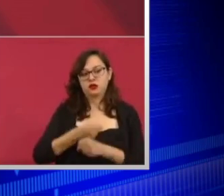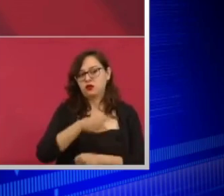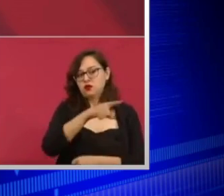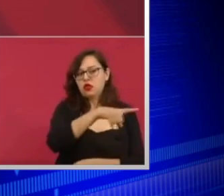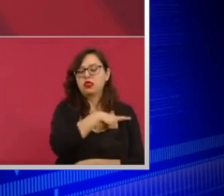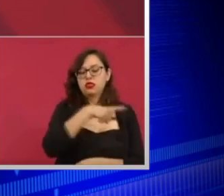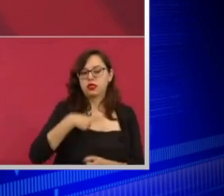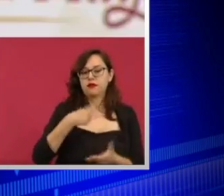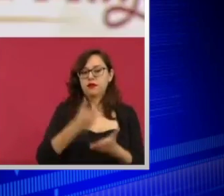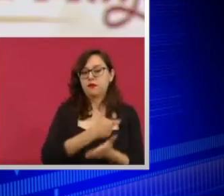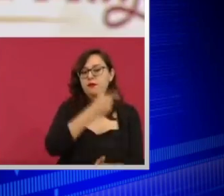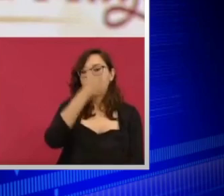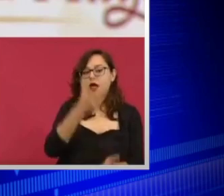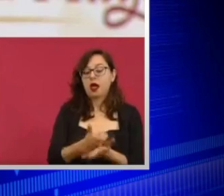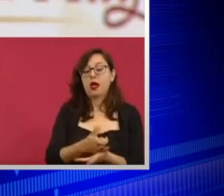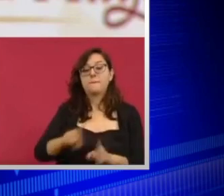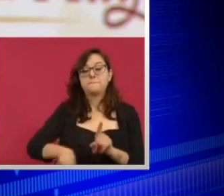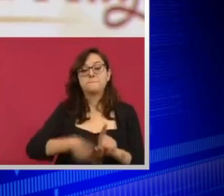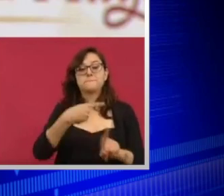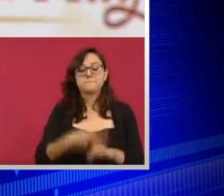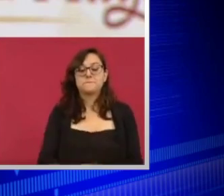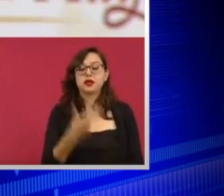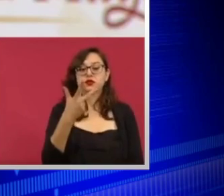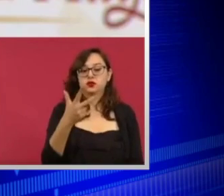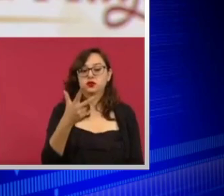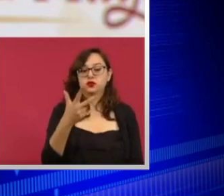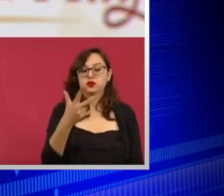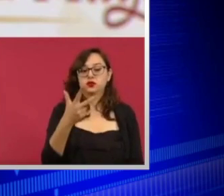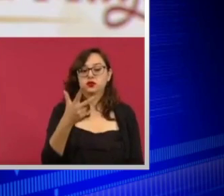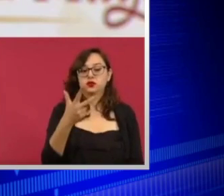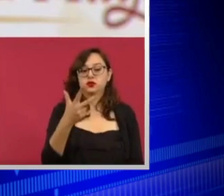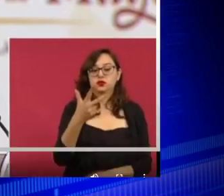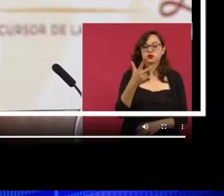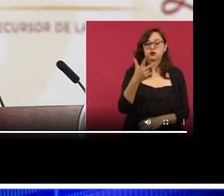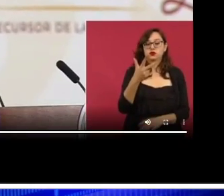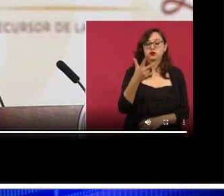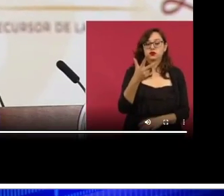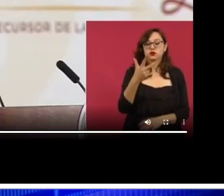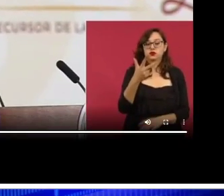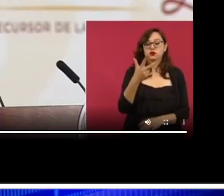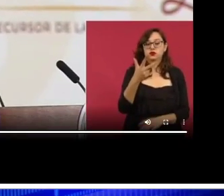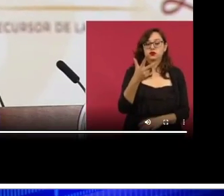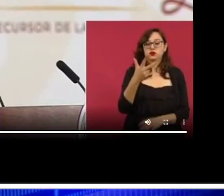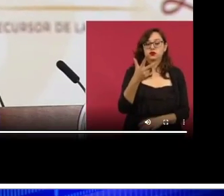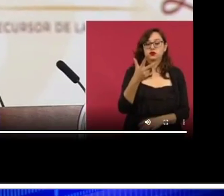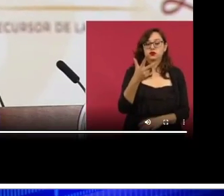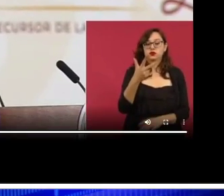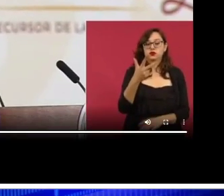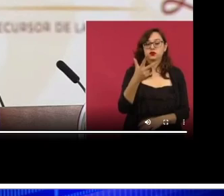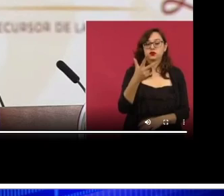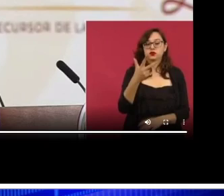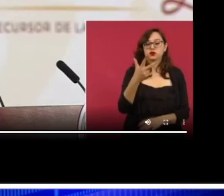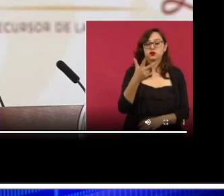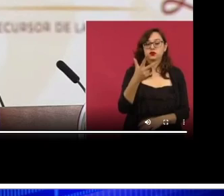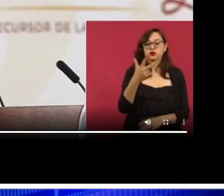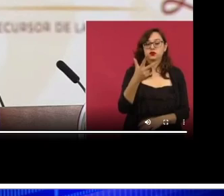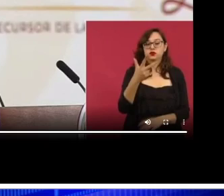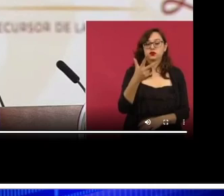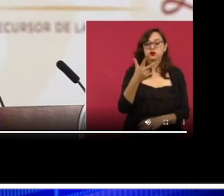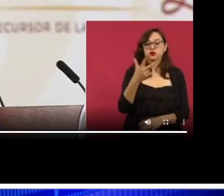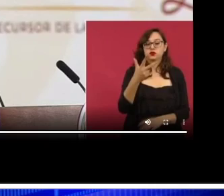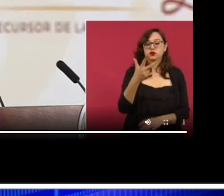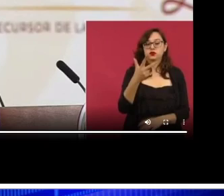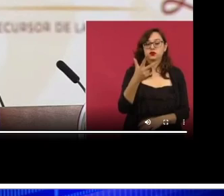8 millones de dólares de parte del gobierno federal pues es la estrategia también en este otro frente que es muy